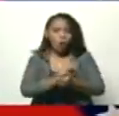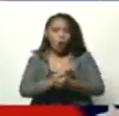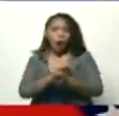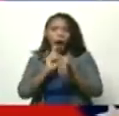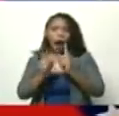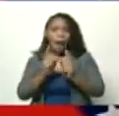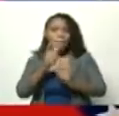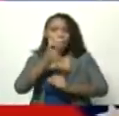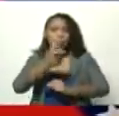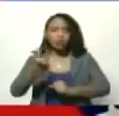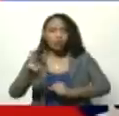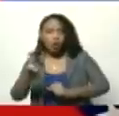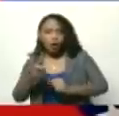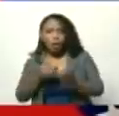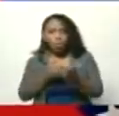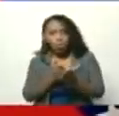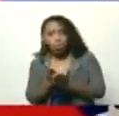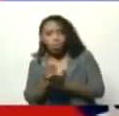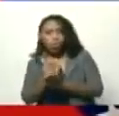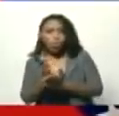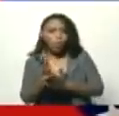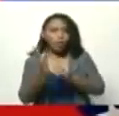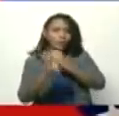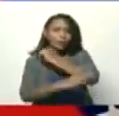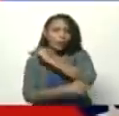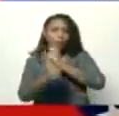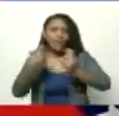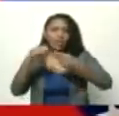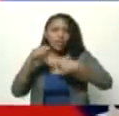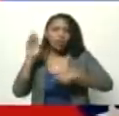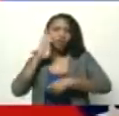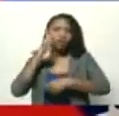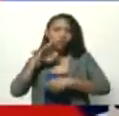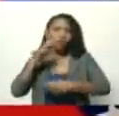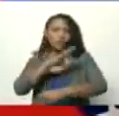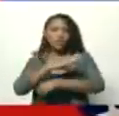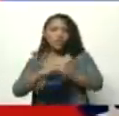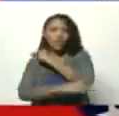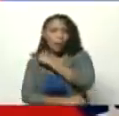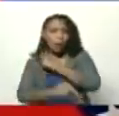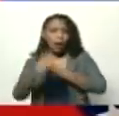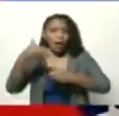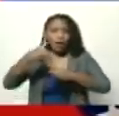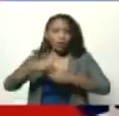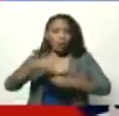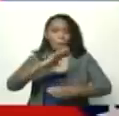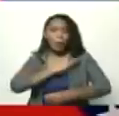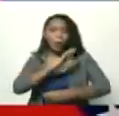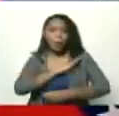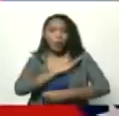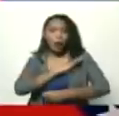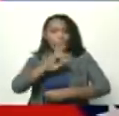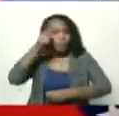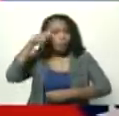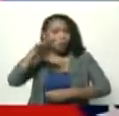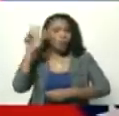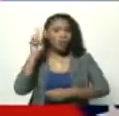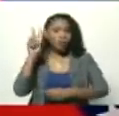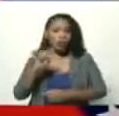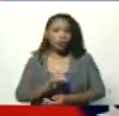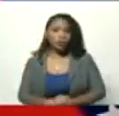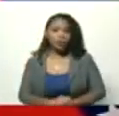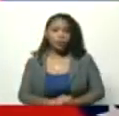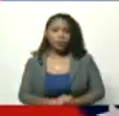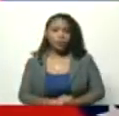desviando, contrabandeando y vendiendo ilegalmente el combustible que le pertenece al pueblo venezolano.